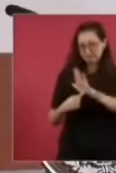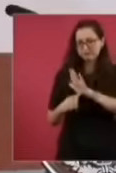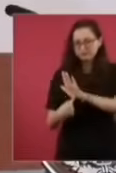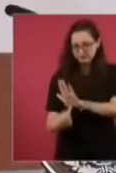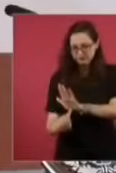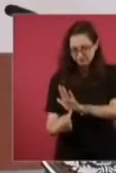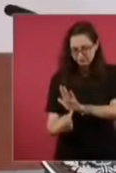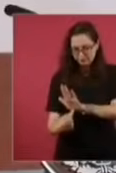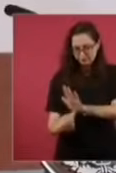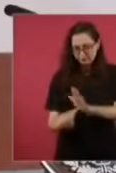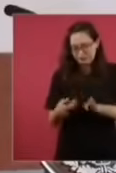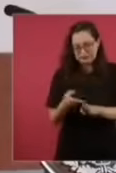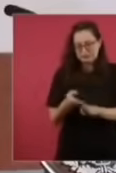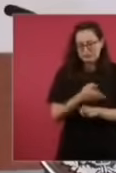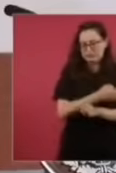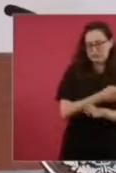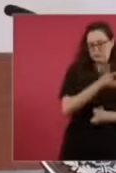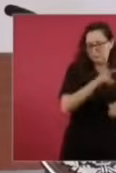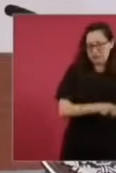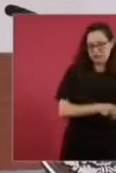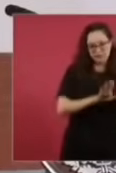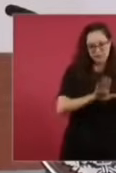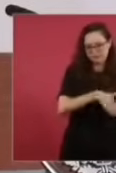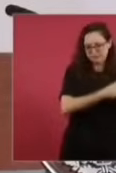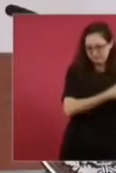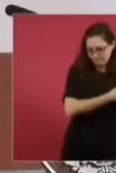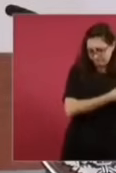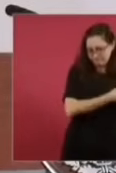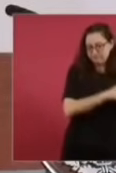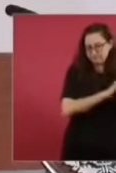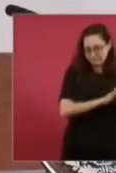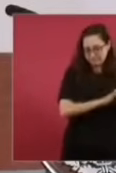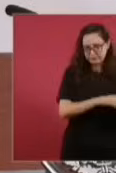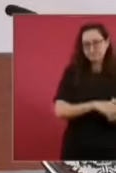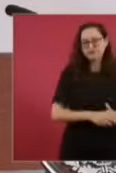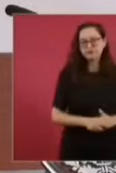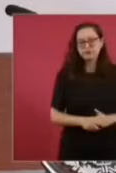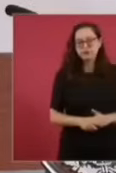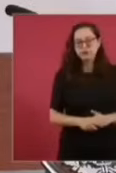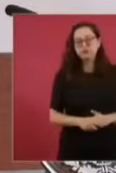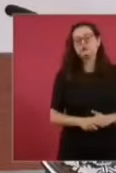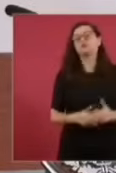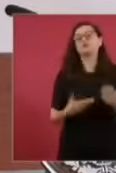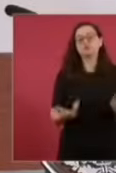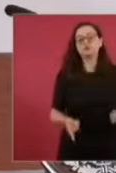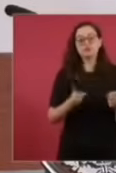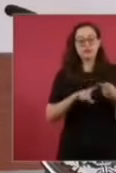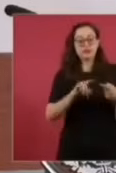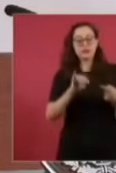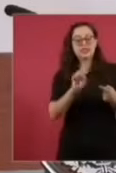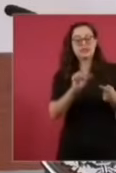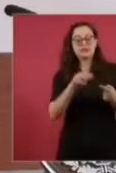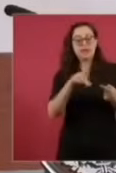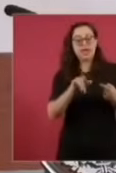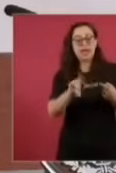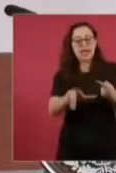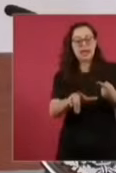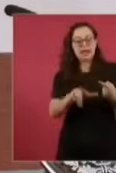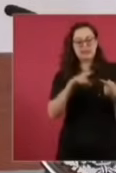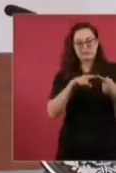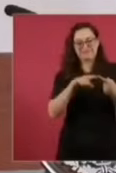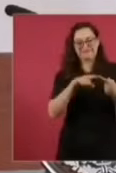sobre las detenciones de Ismael el Mayo Zambada y Joaquín